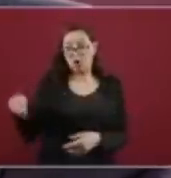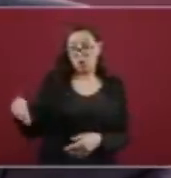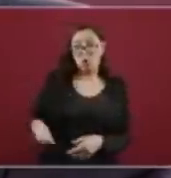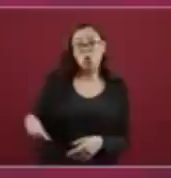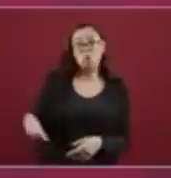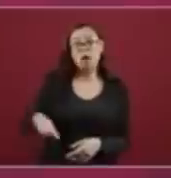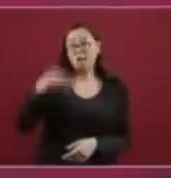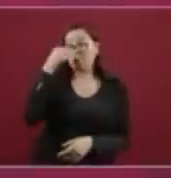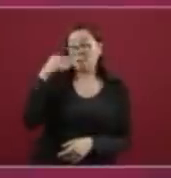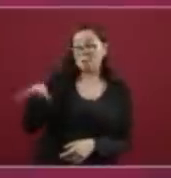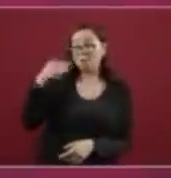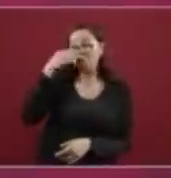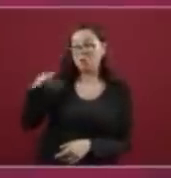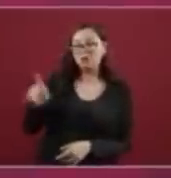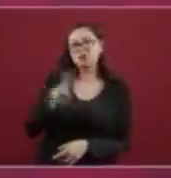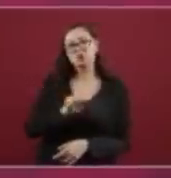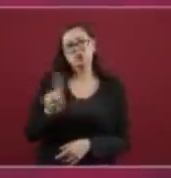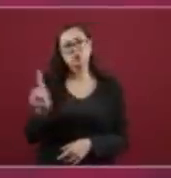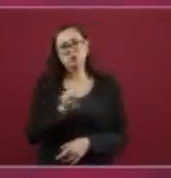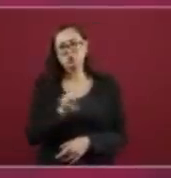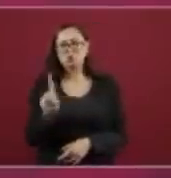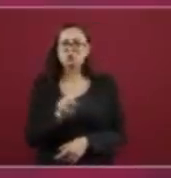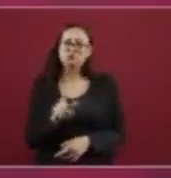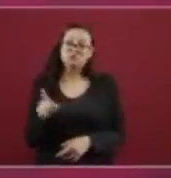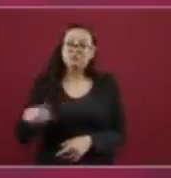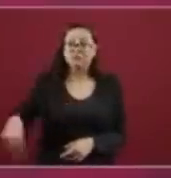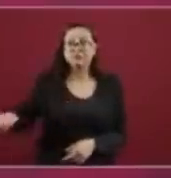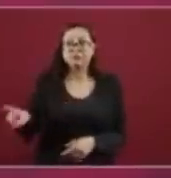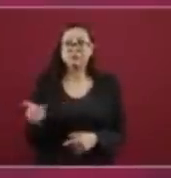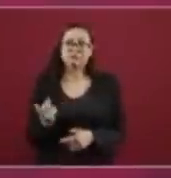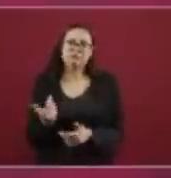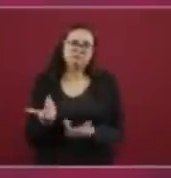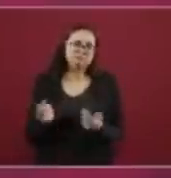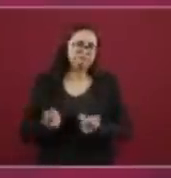Esto tiene que ver con la necesidad.